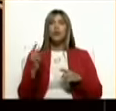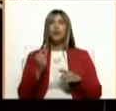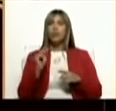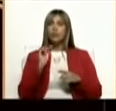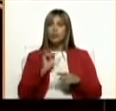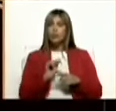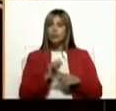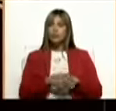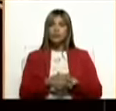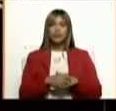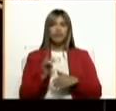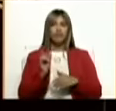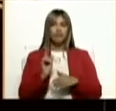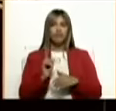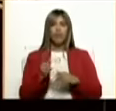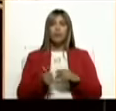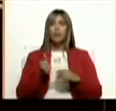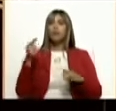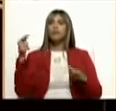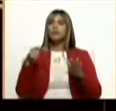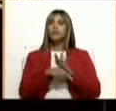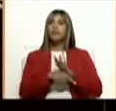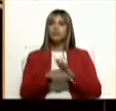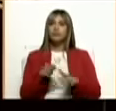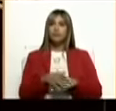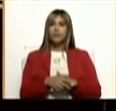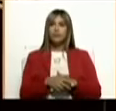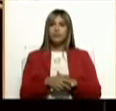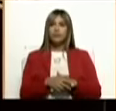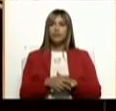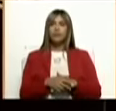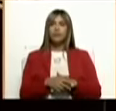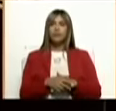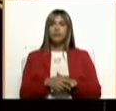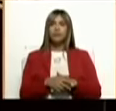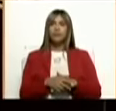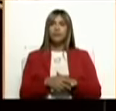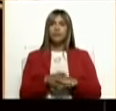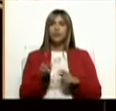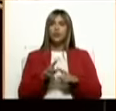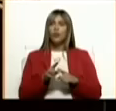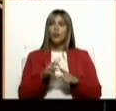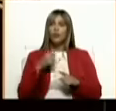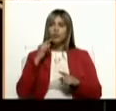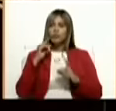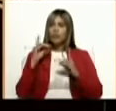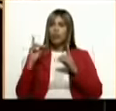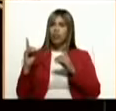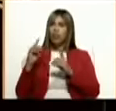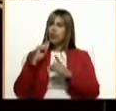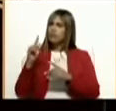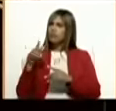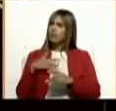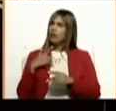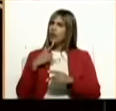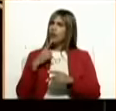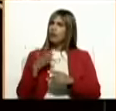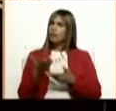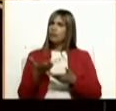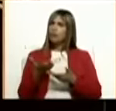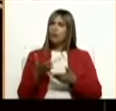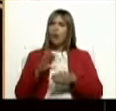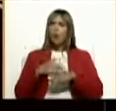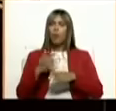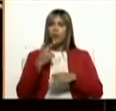eso, fue más allá, fue mucho más vulgar en su intención,